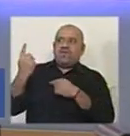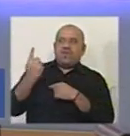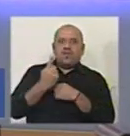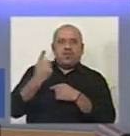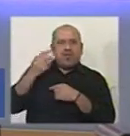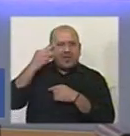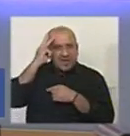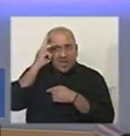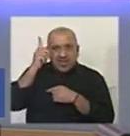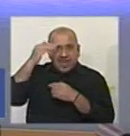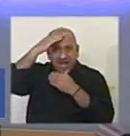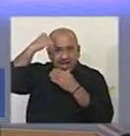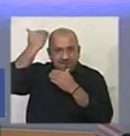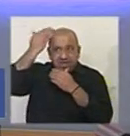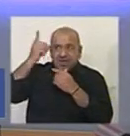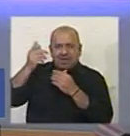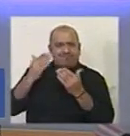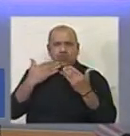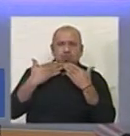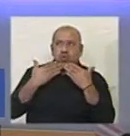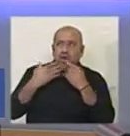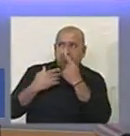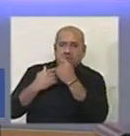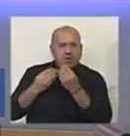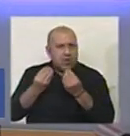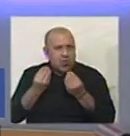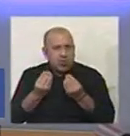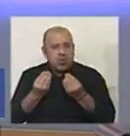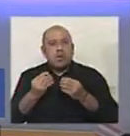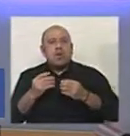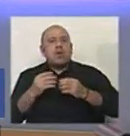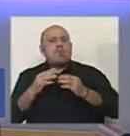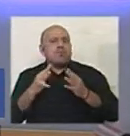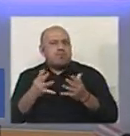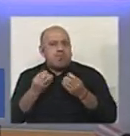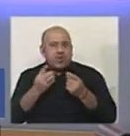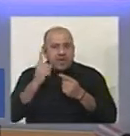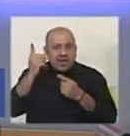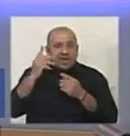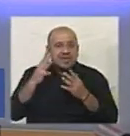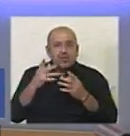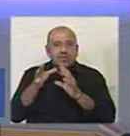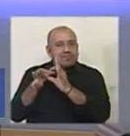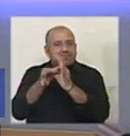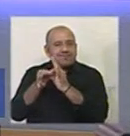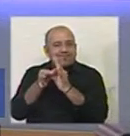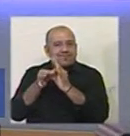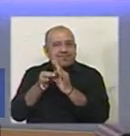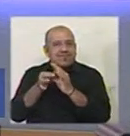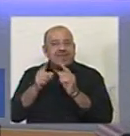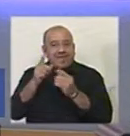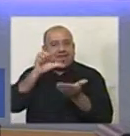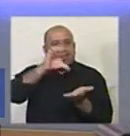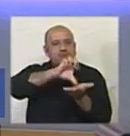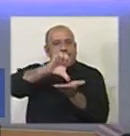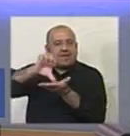tan cuestionado hoy, pero que sabemos que no, nada va a ocurrir simplemente porque Arabia Saudí es un gran aliado económico de esas